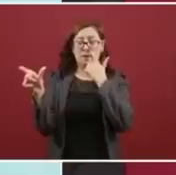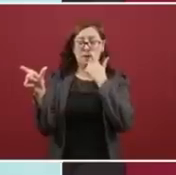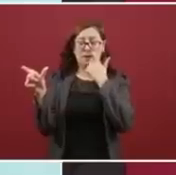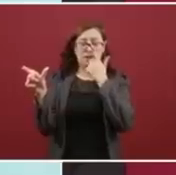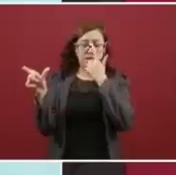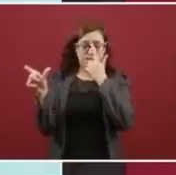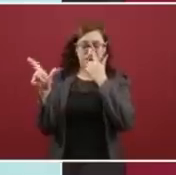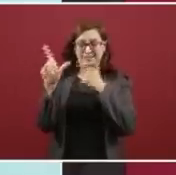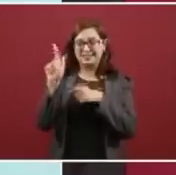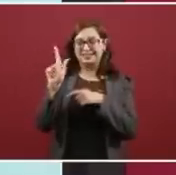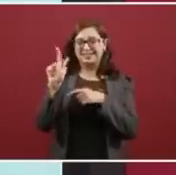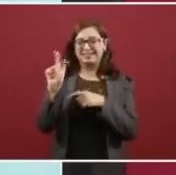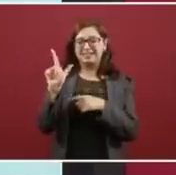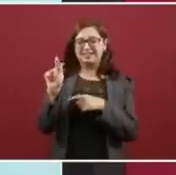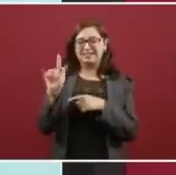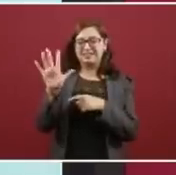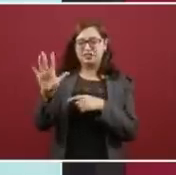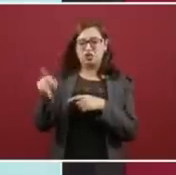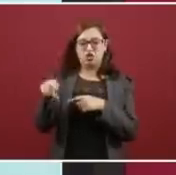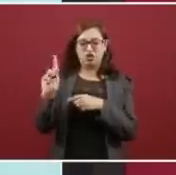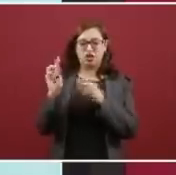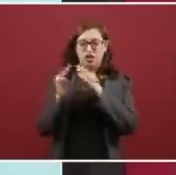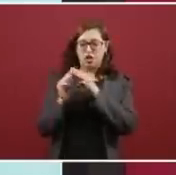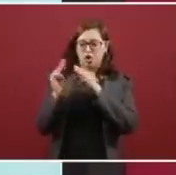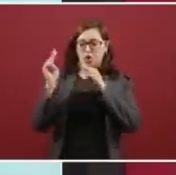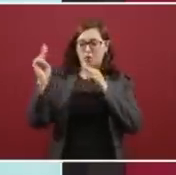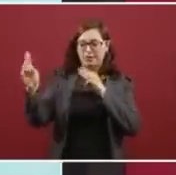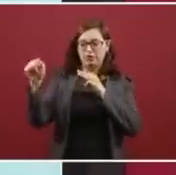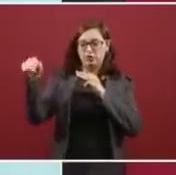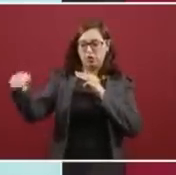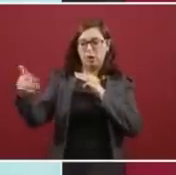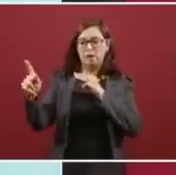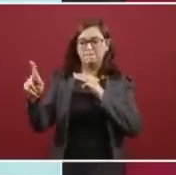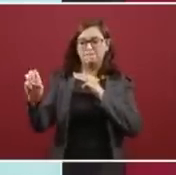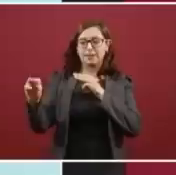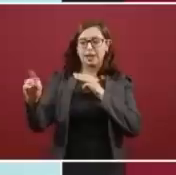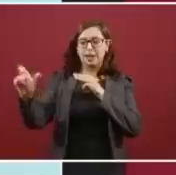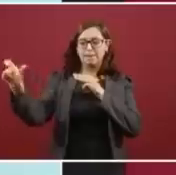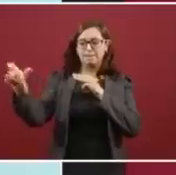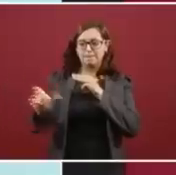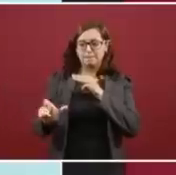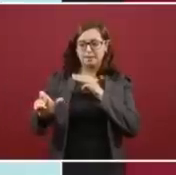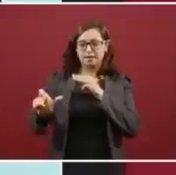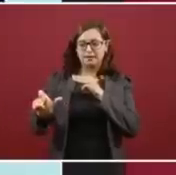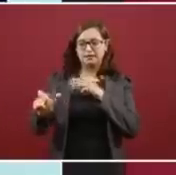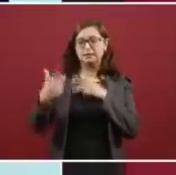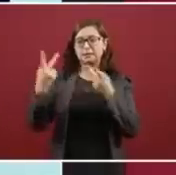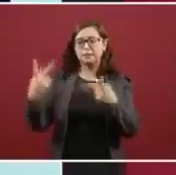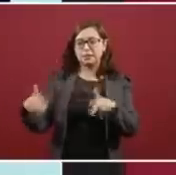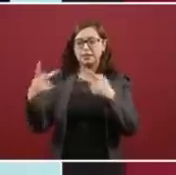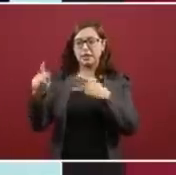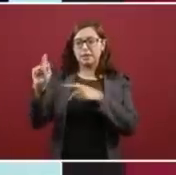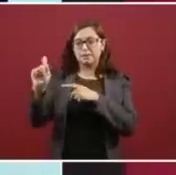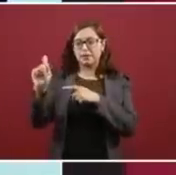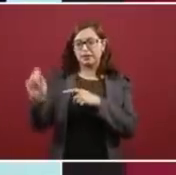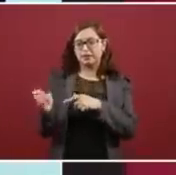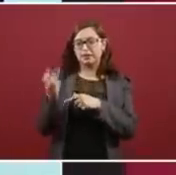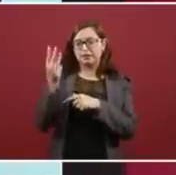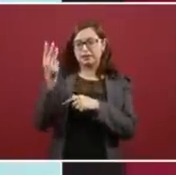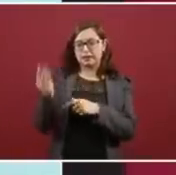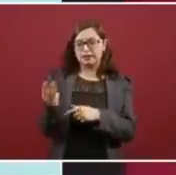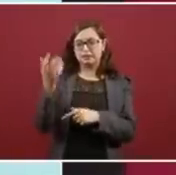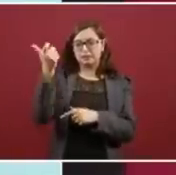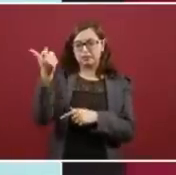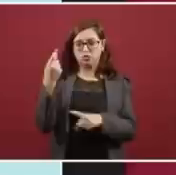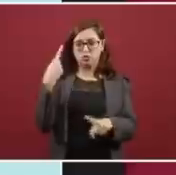75 kilómetros de donde se abastece el precio al público es 23 pesos con 82